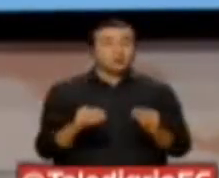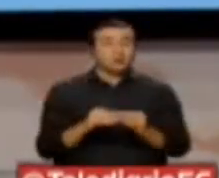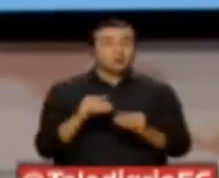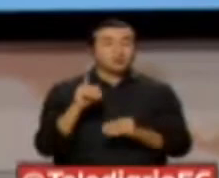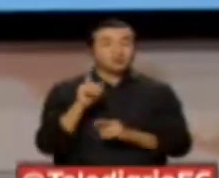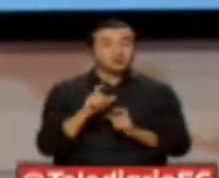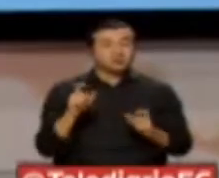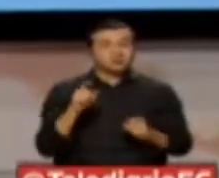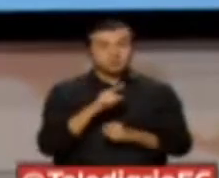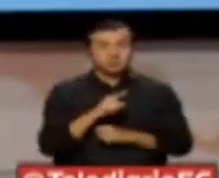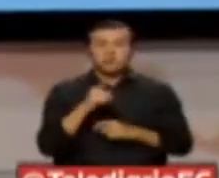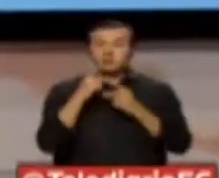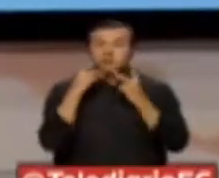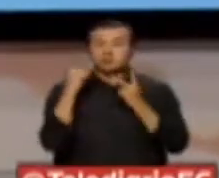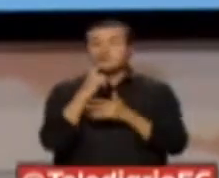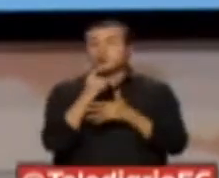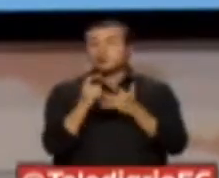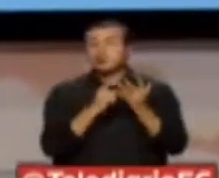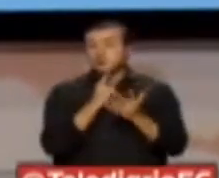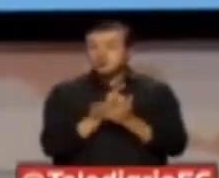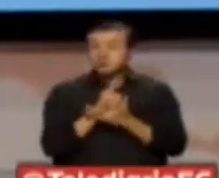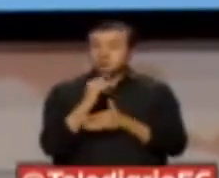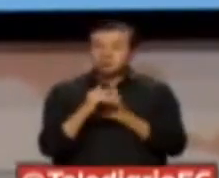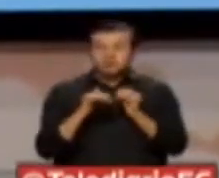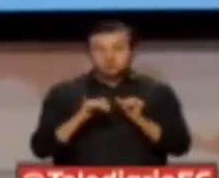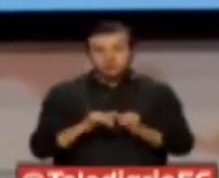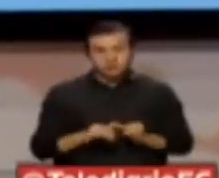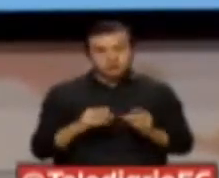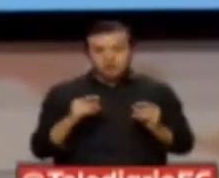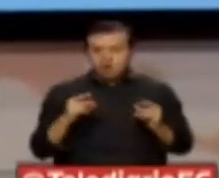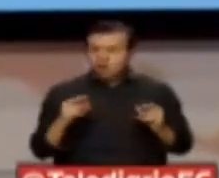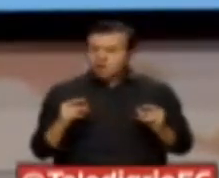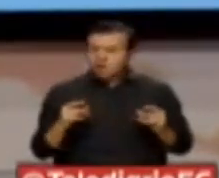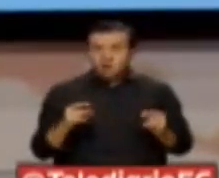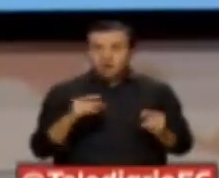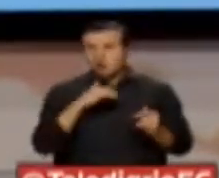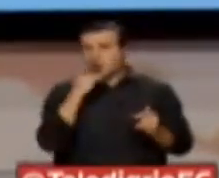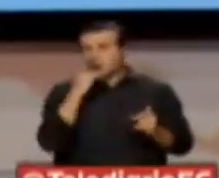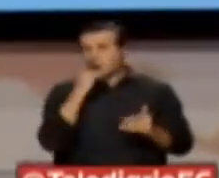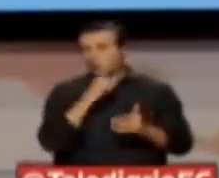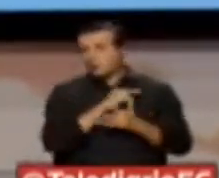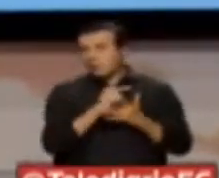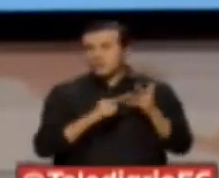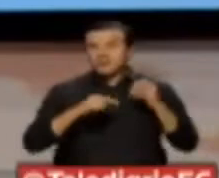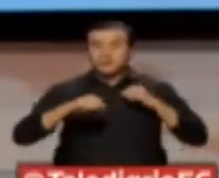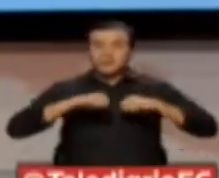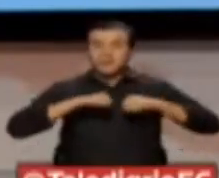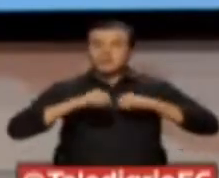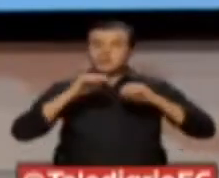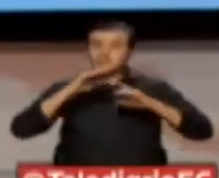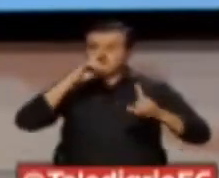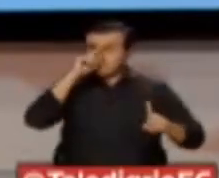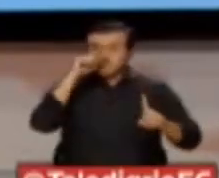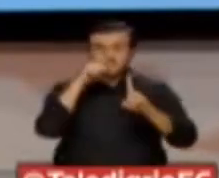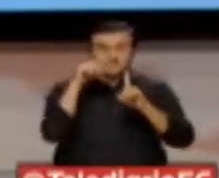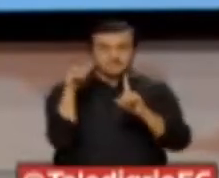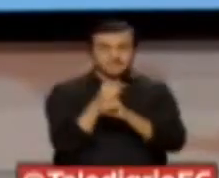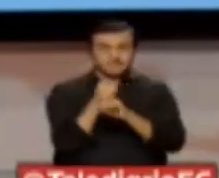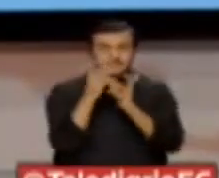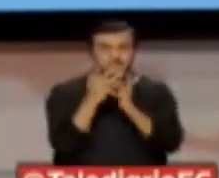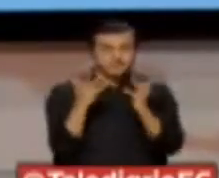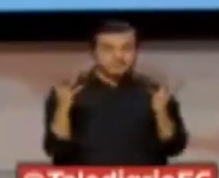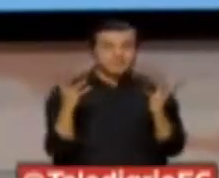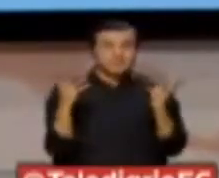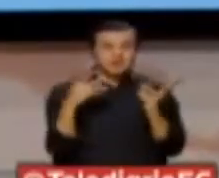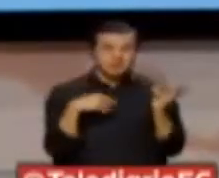del sector público que necesitamos de alguna manera se procesen ágilmente algunos requerimientos y trámites para lograr lo que queremos